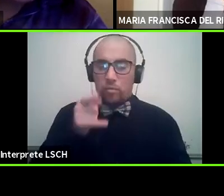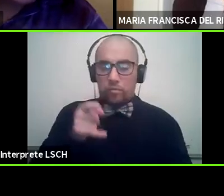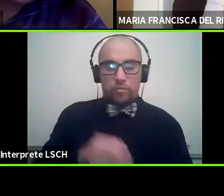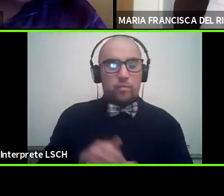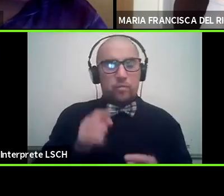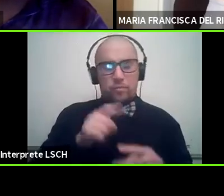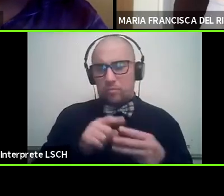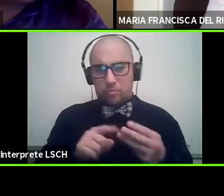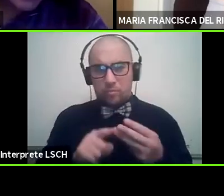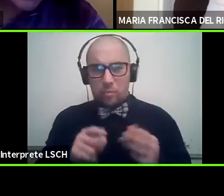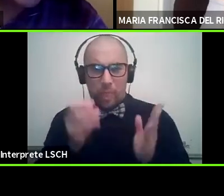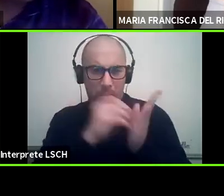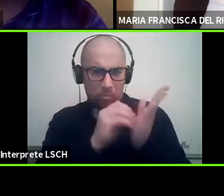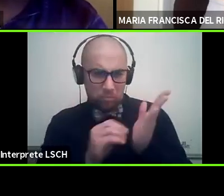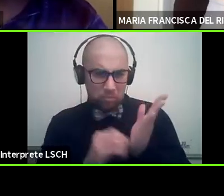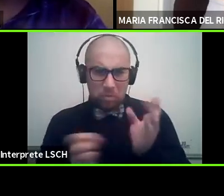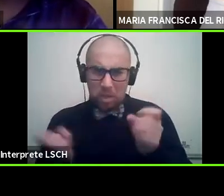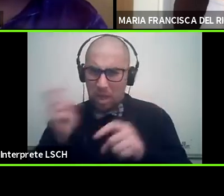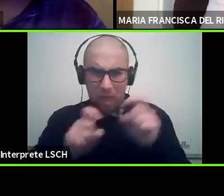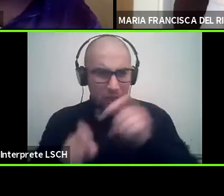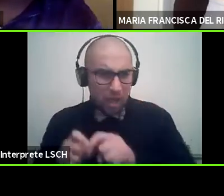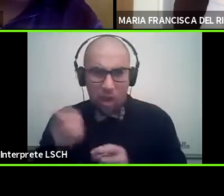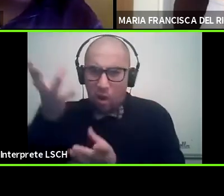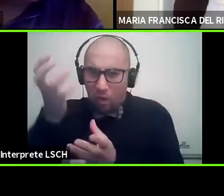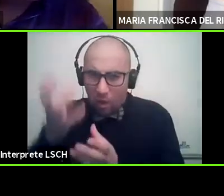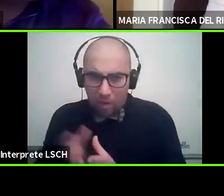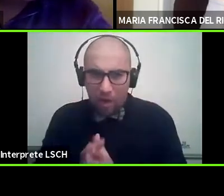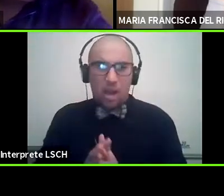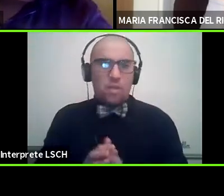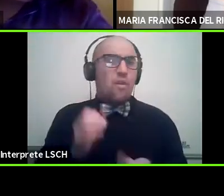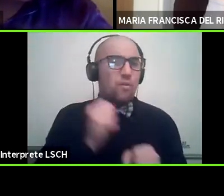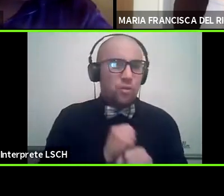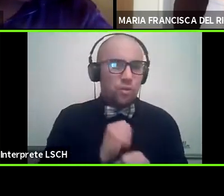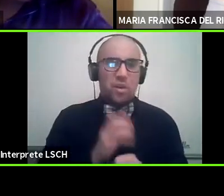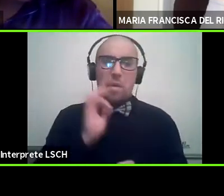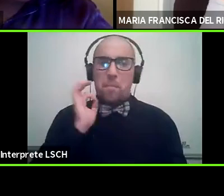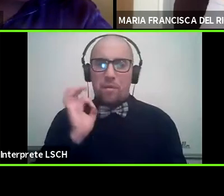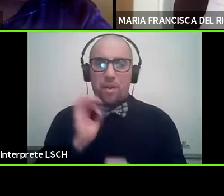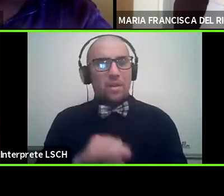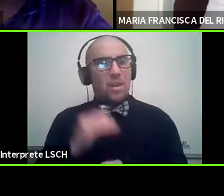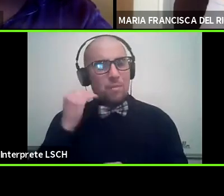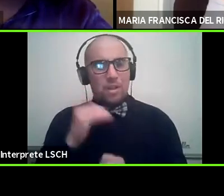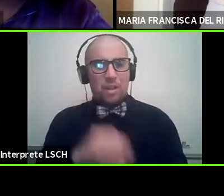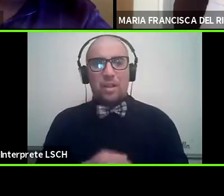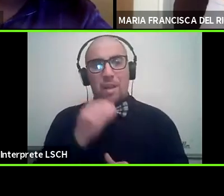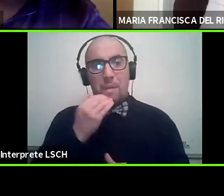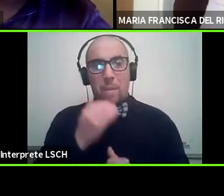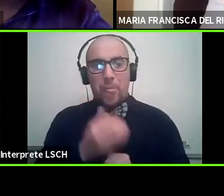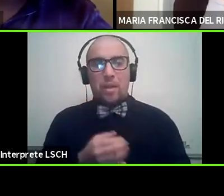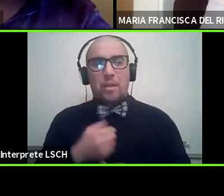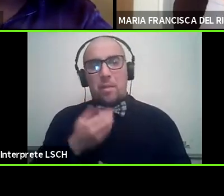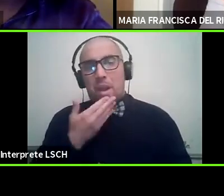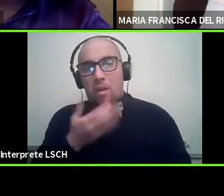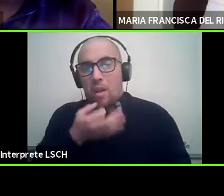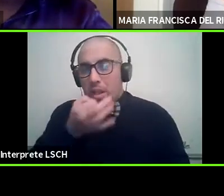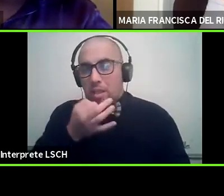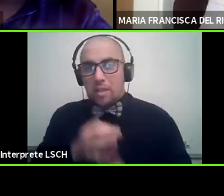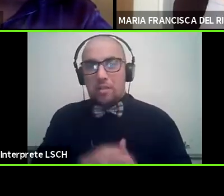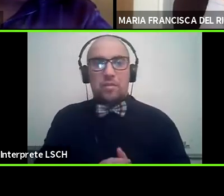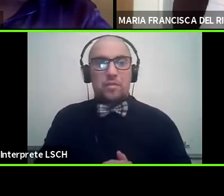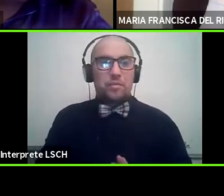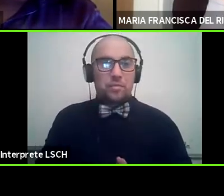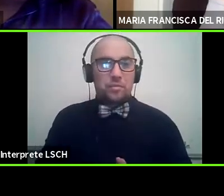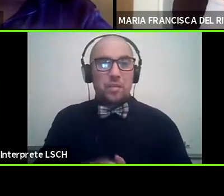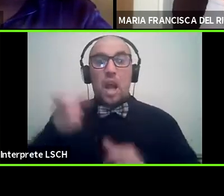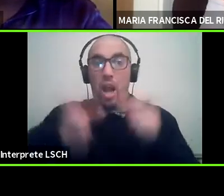acá me dicen que ya entraron, ya están entrando, o sea, funciona, que es lo importante, y no quiero dejar pasar porque las